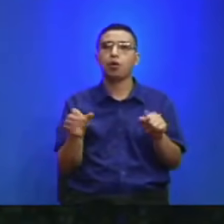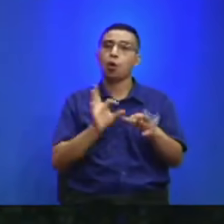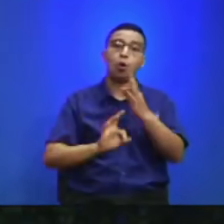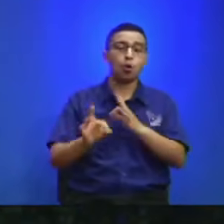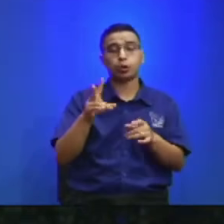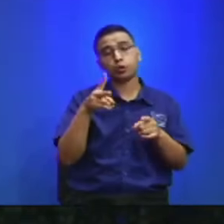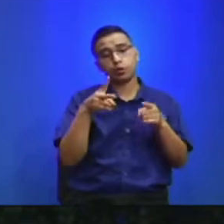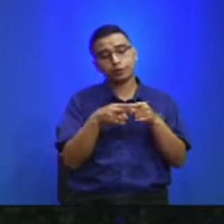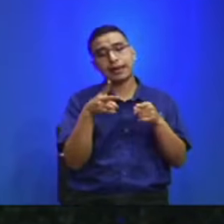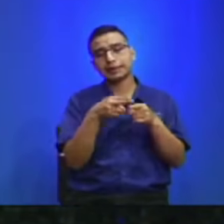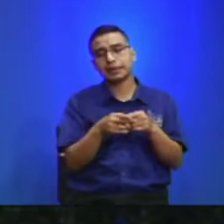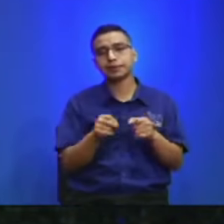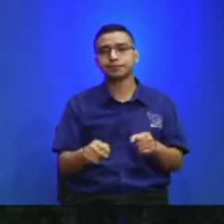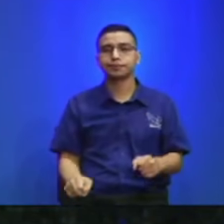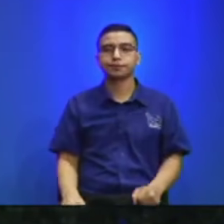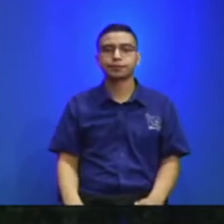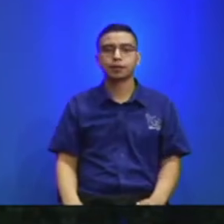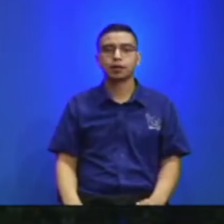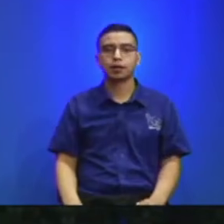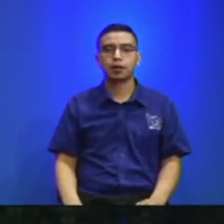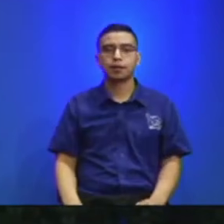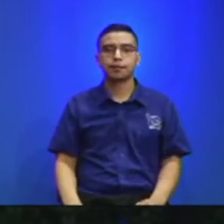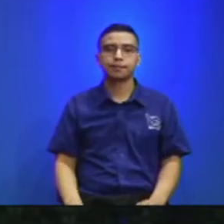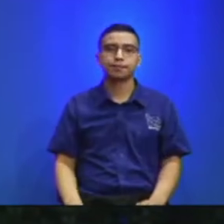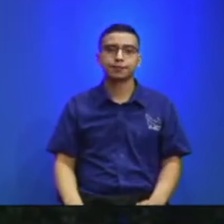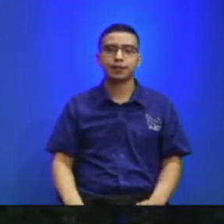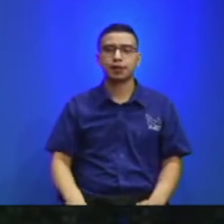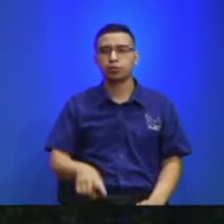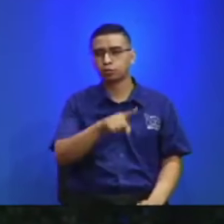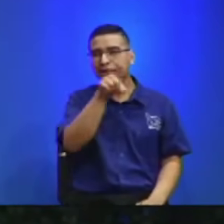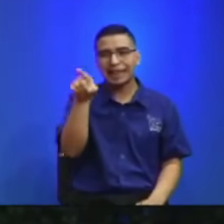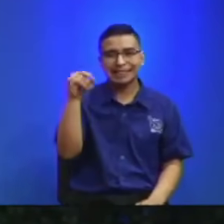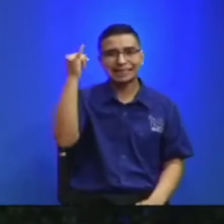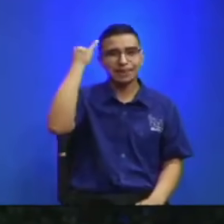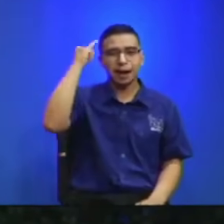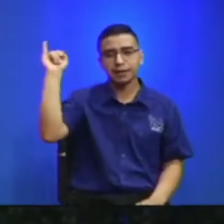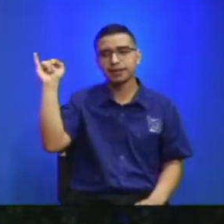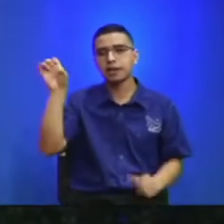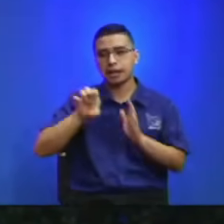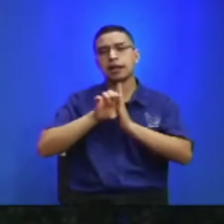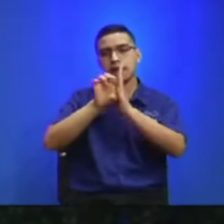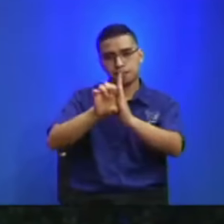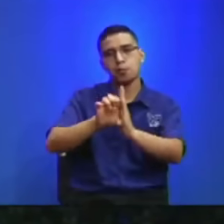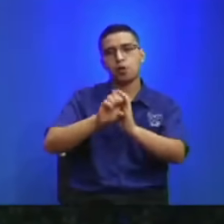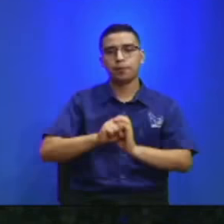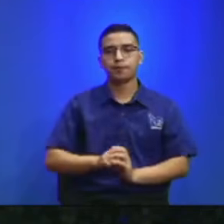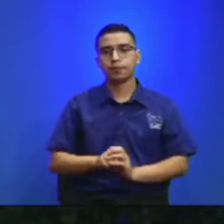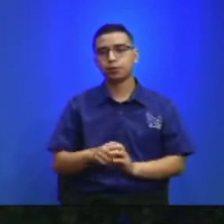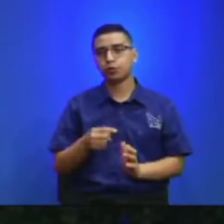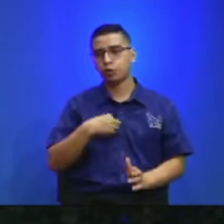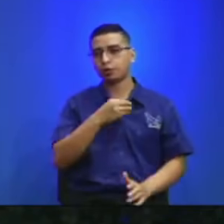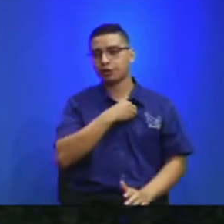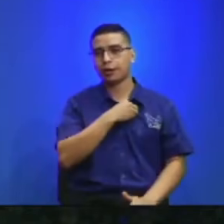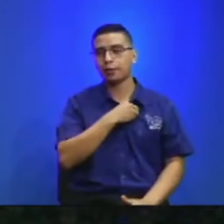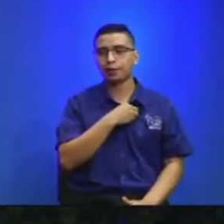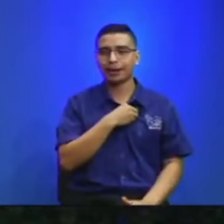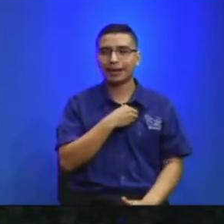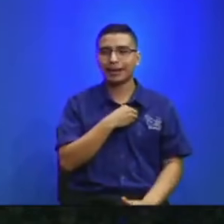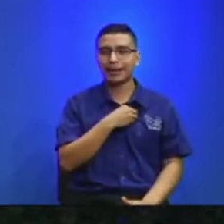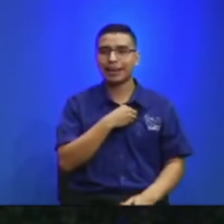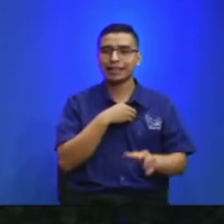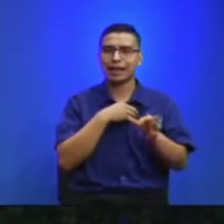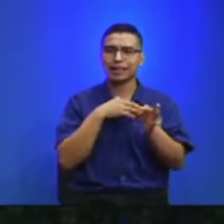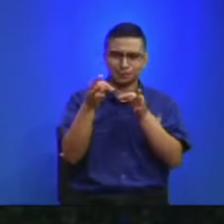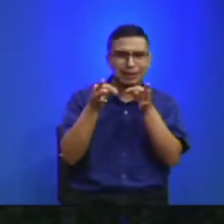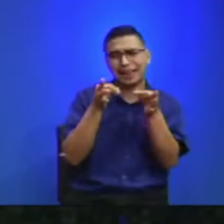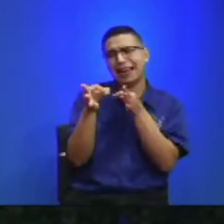cortarse y se puede cortar con impacto no espero que me esté entendiendo lo que le estoy tratando de decir yo créanme que